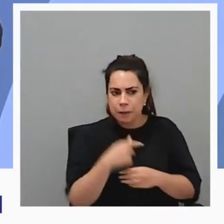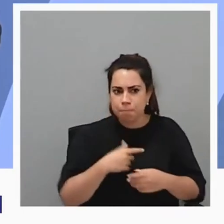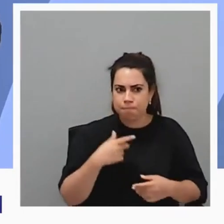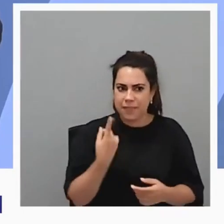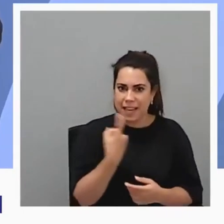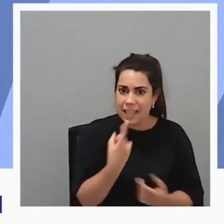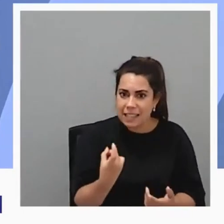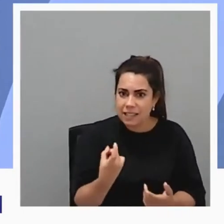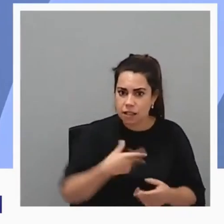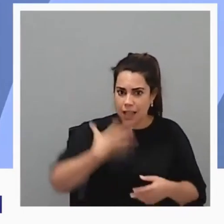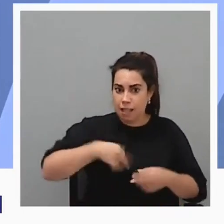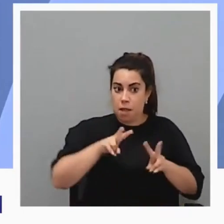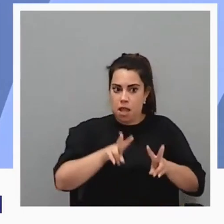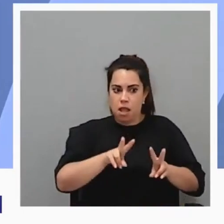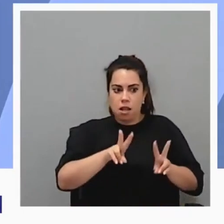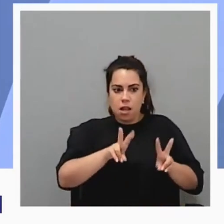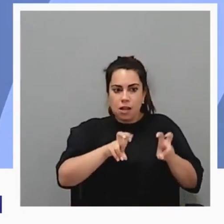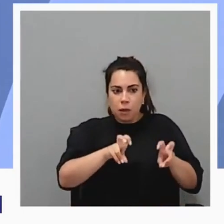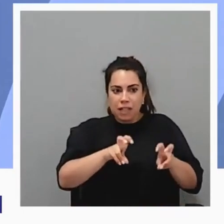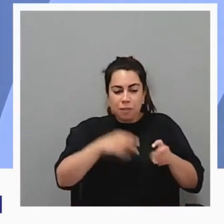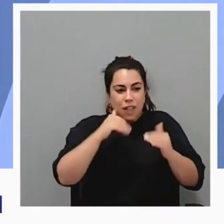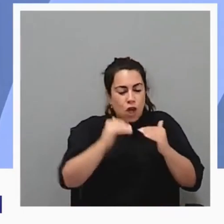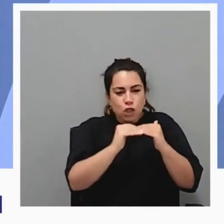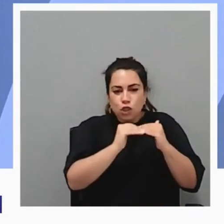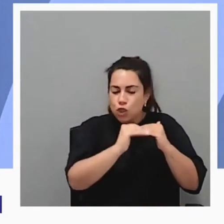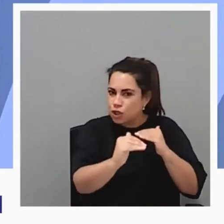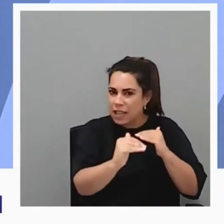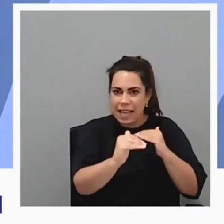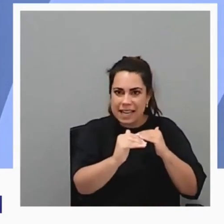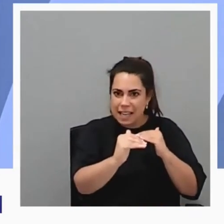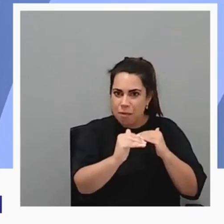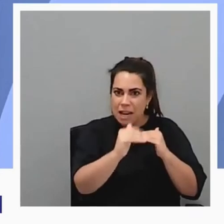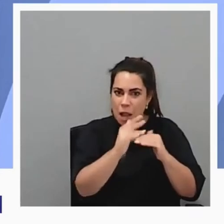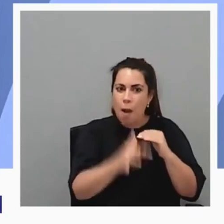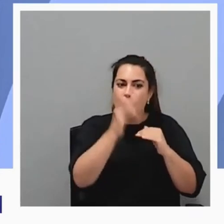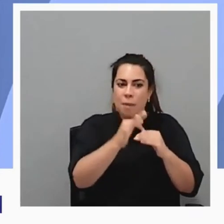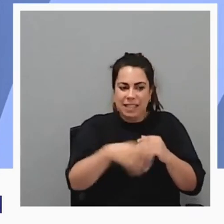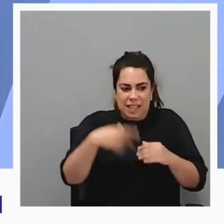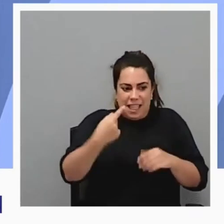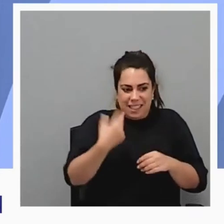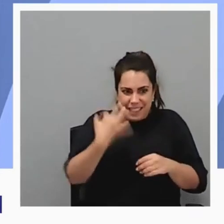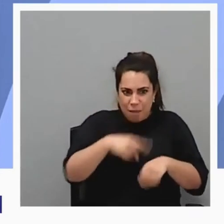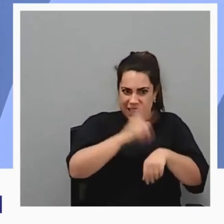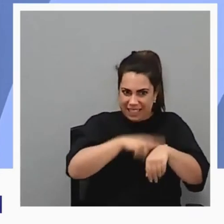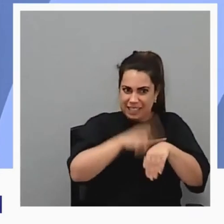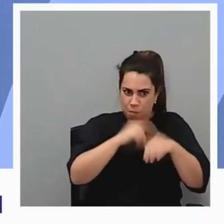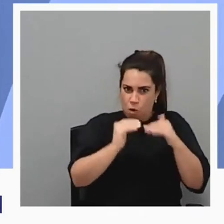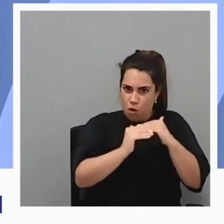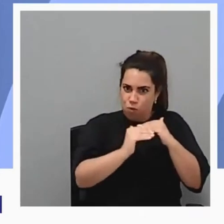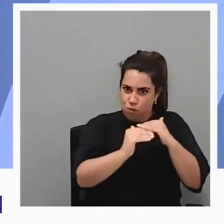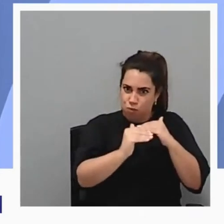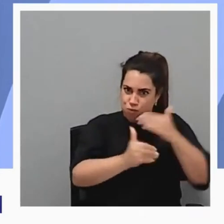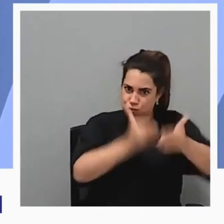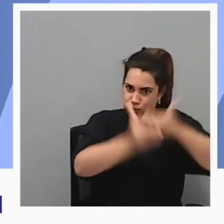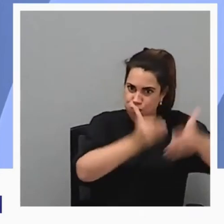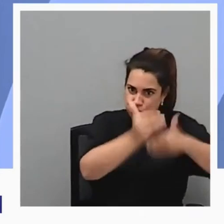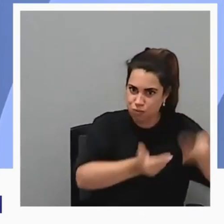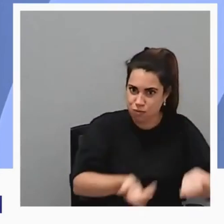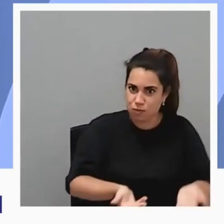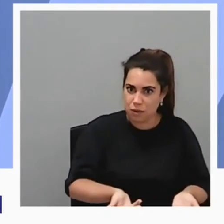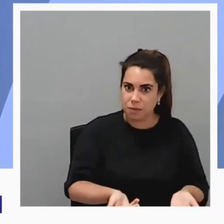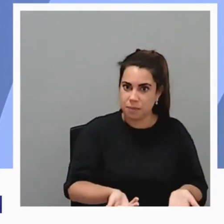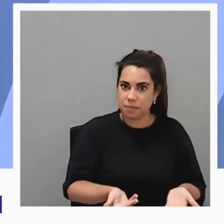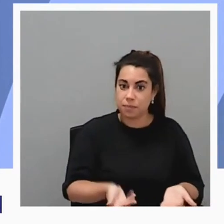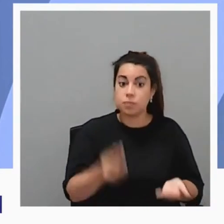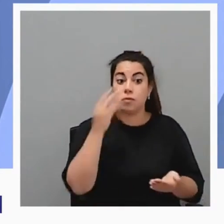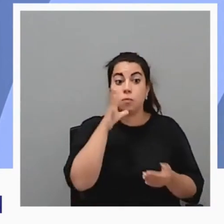sea sostenible y sostenida, porque la propia sociedad que ha creado la